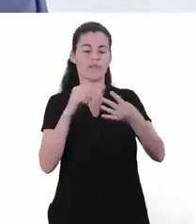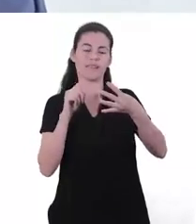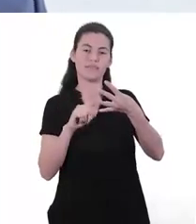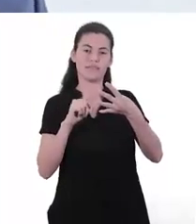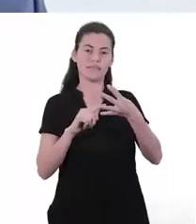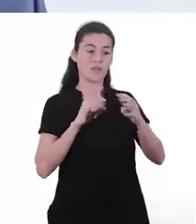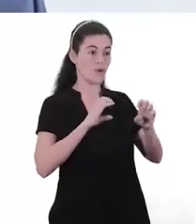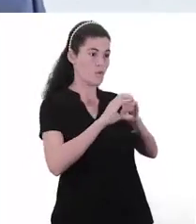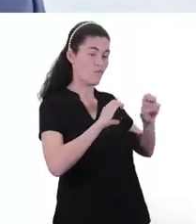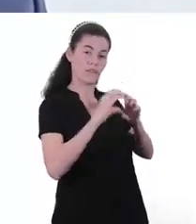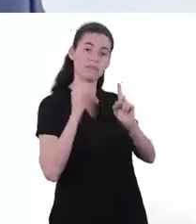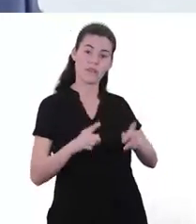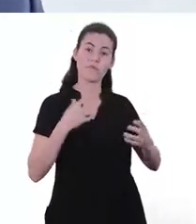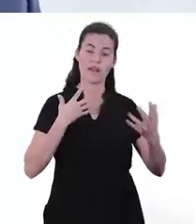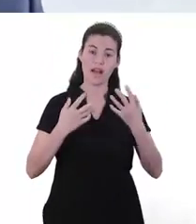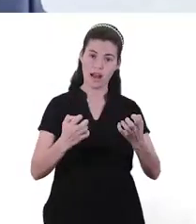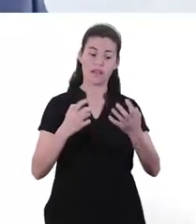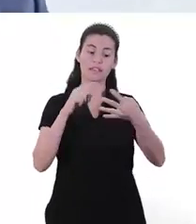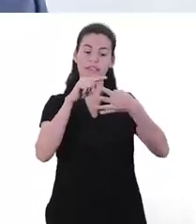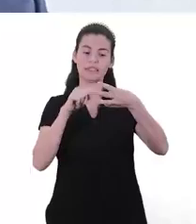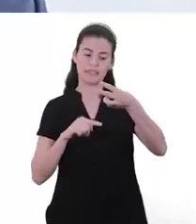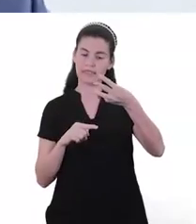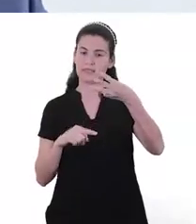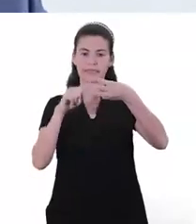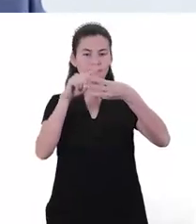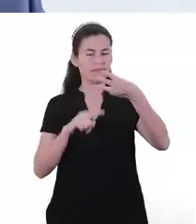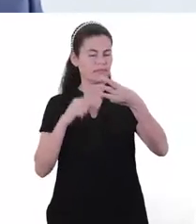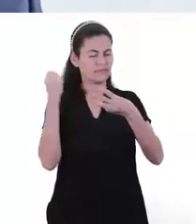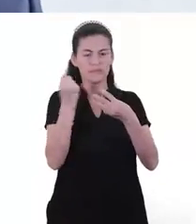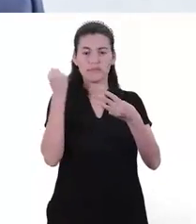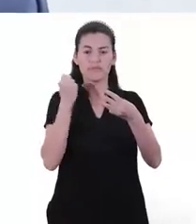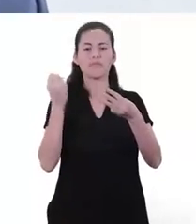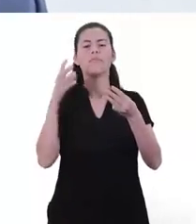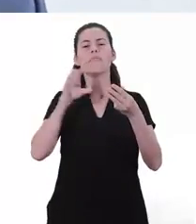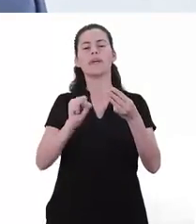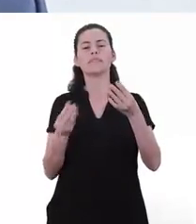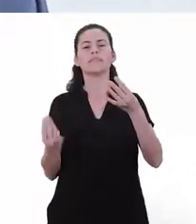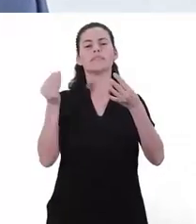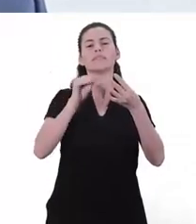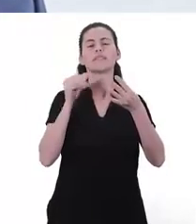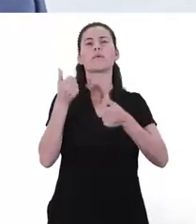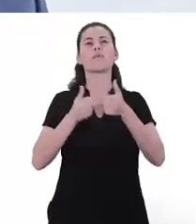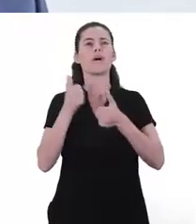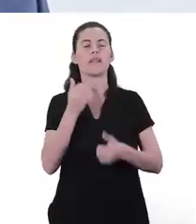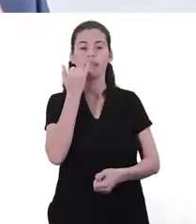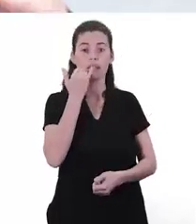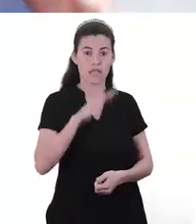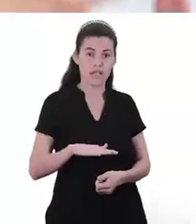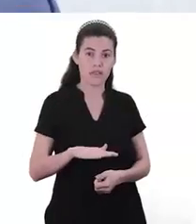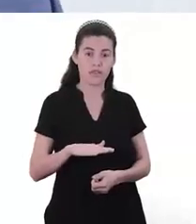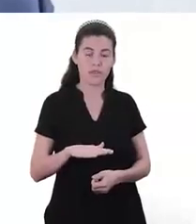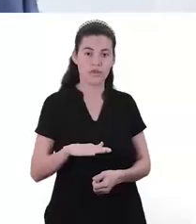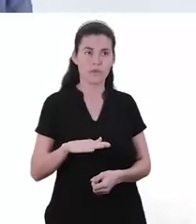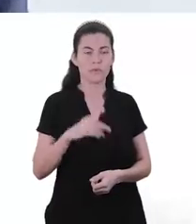algo a los padres también, que son tres elementos que me parecen fundamentales. ¿Qué más podemos agregar? De decir, un niño